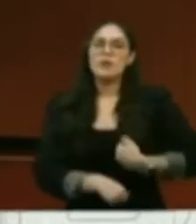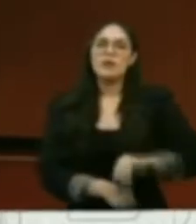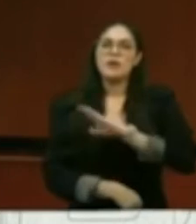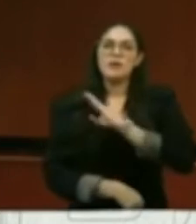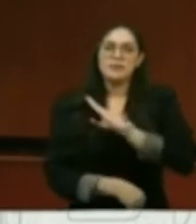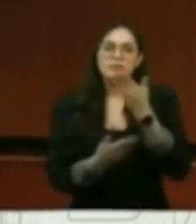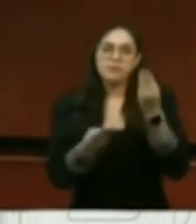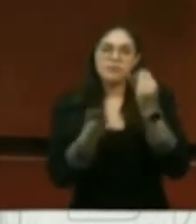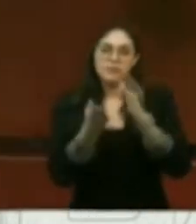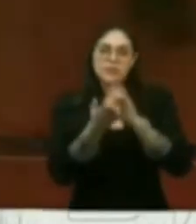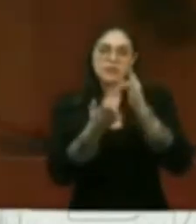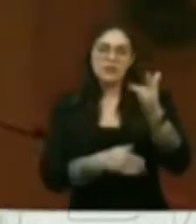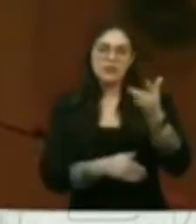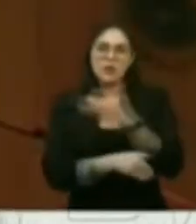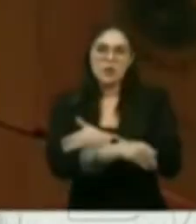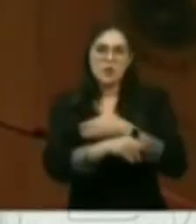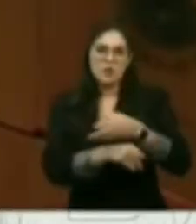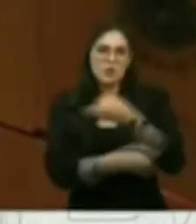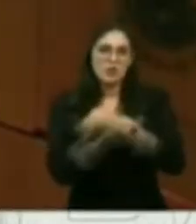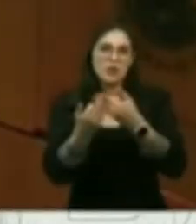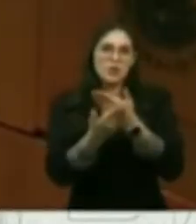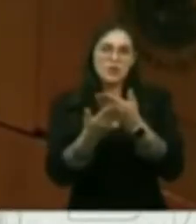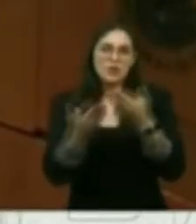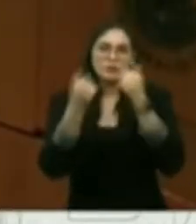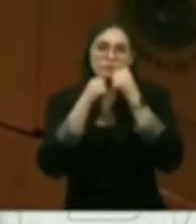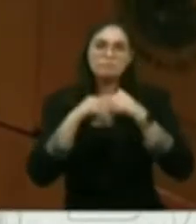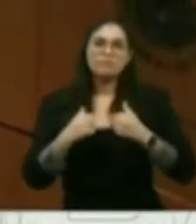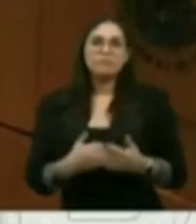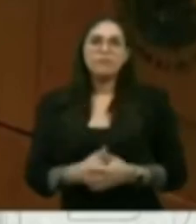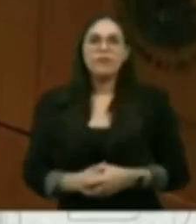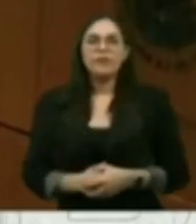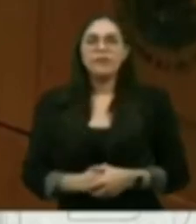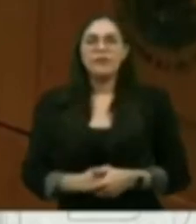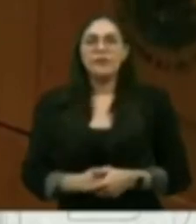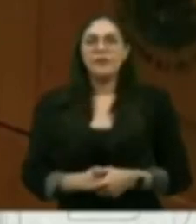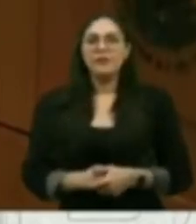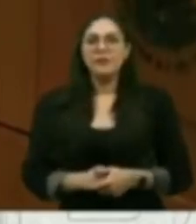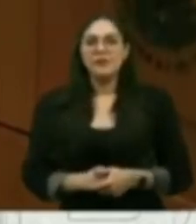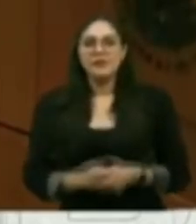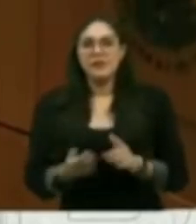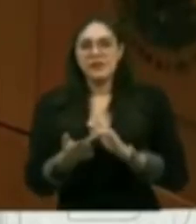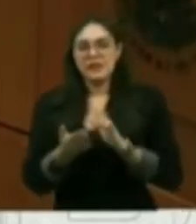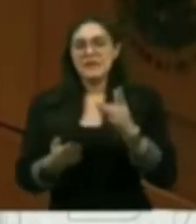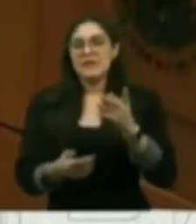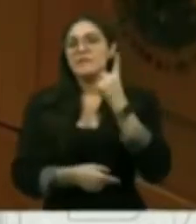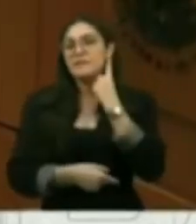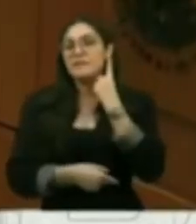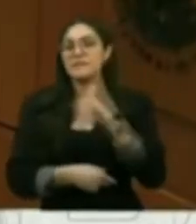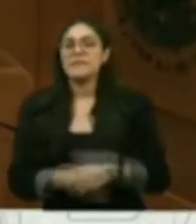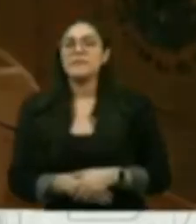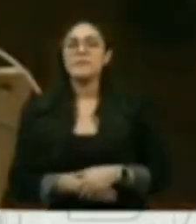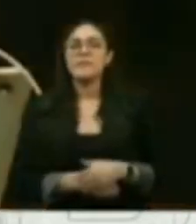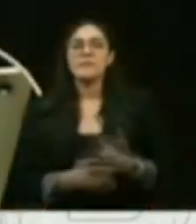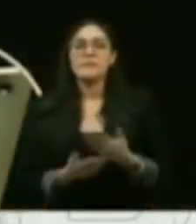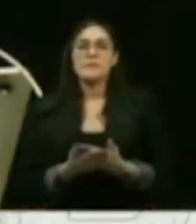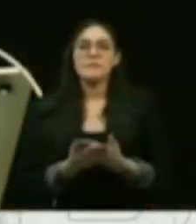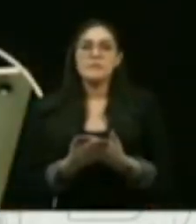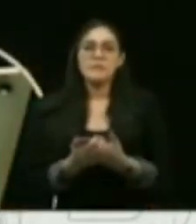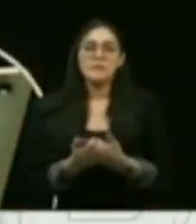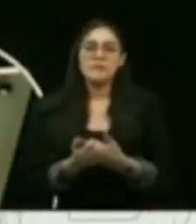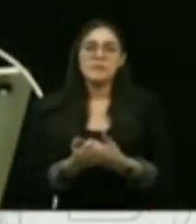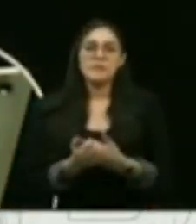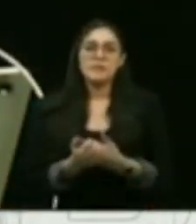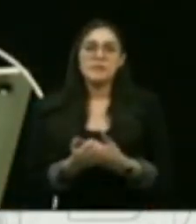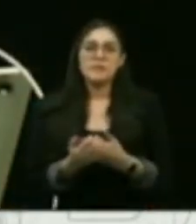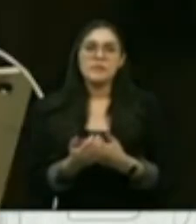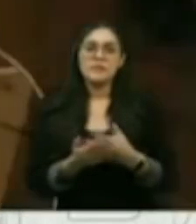Muchas gracias, compañeros y compañeras, por su atención. Gracias, diputado. Tiene hasta un minuto. Hay un senador aquí